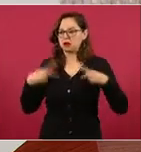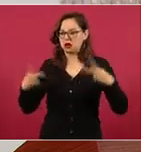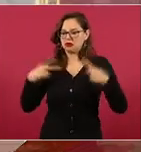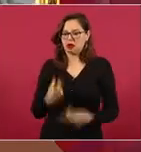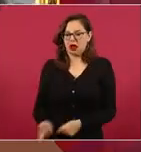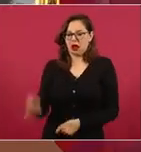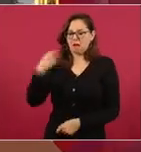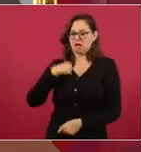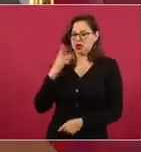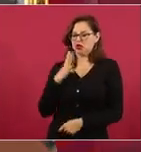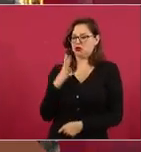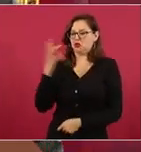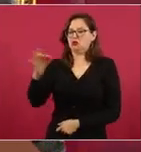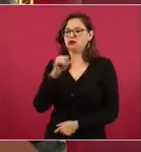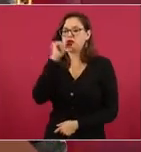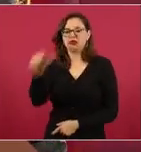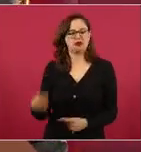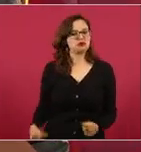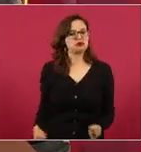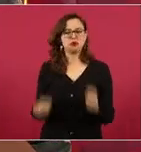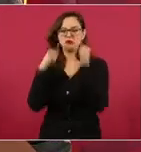o ser